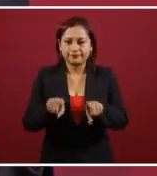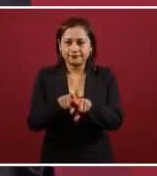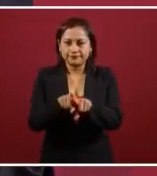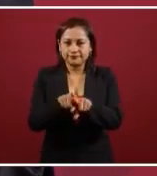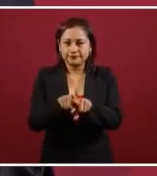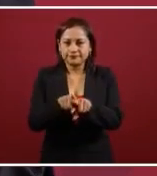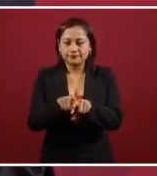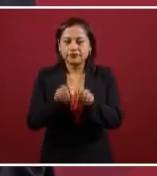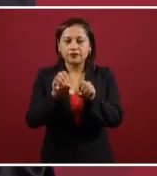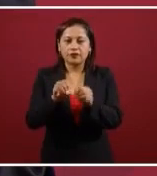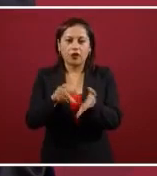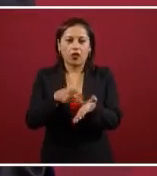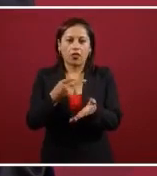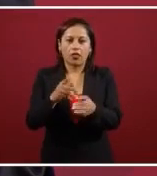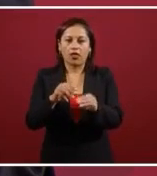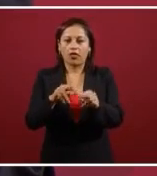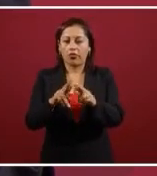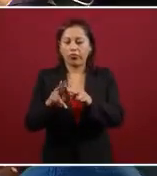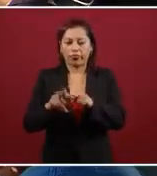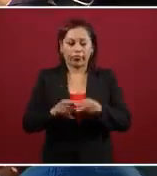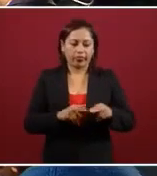ser de terracería.